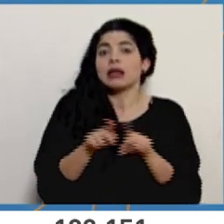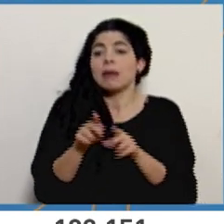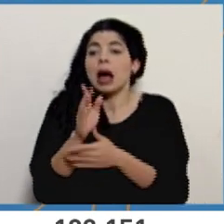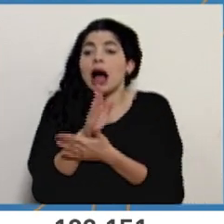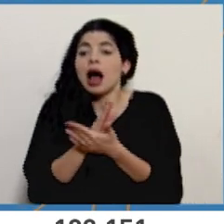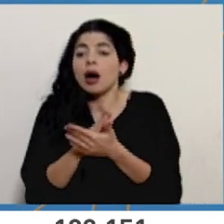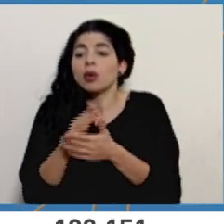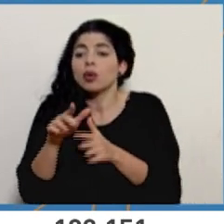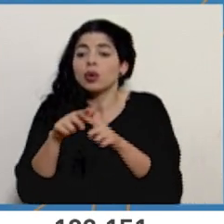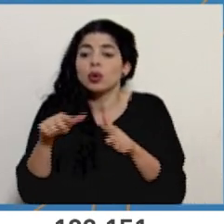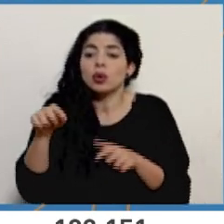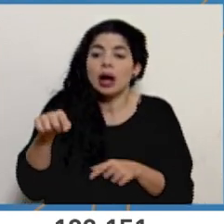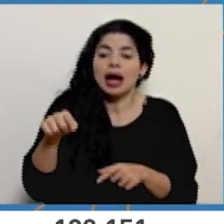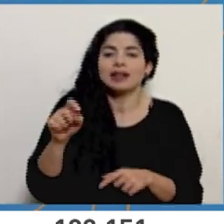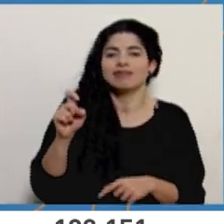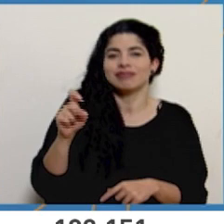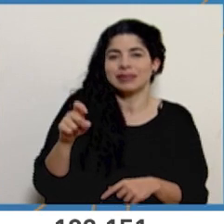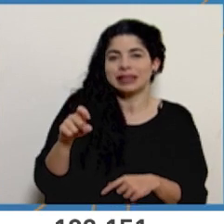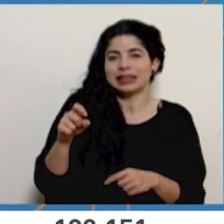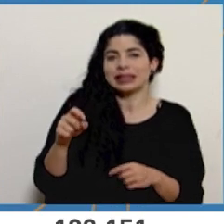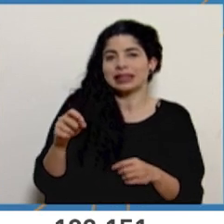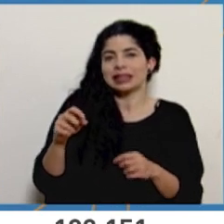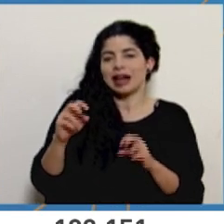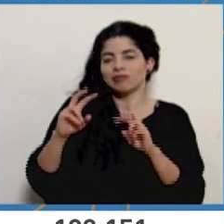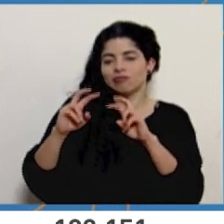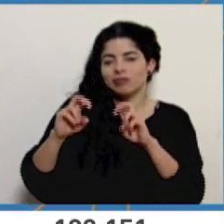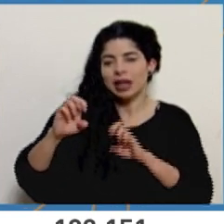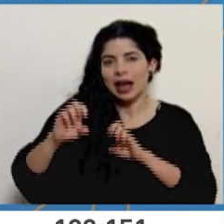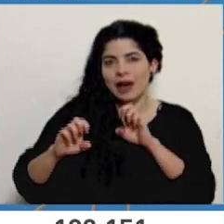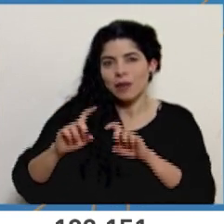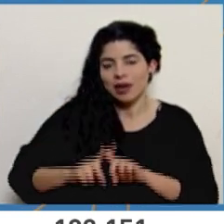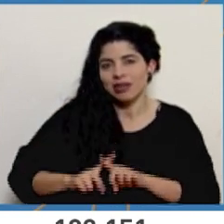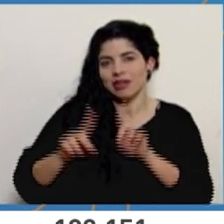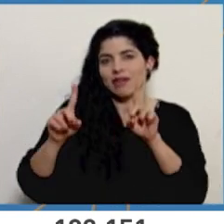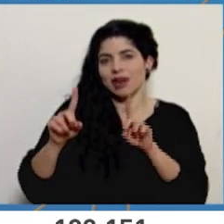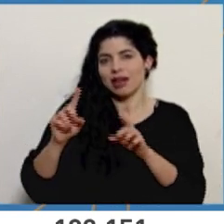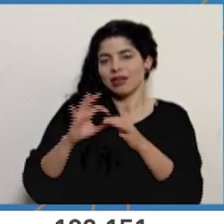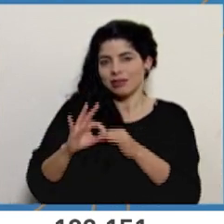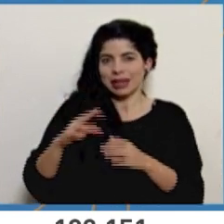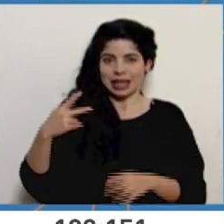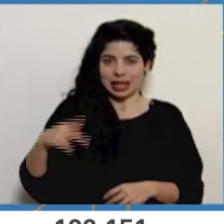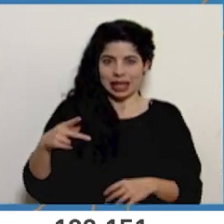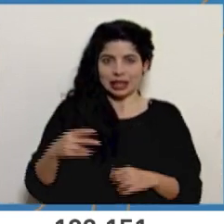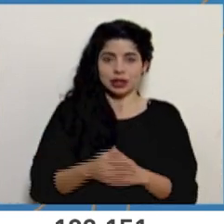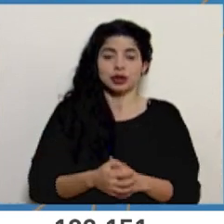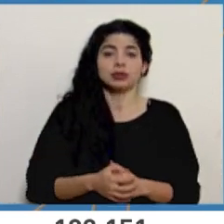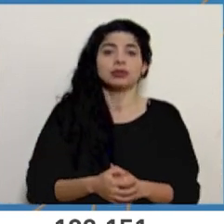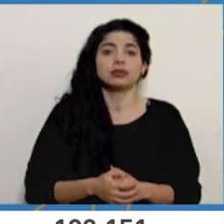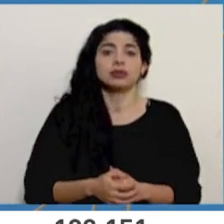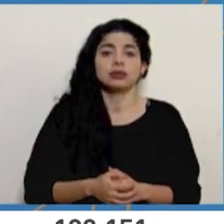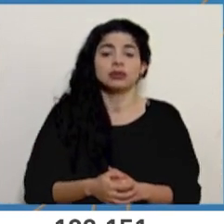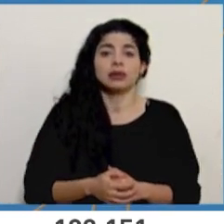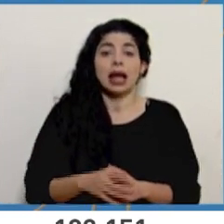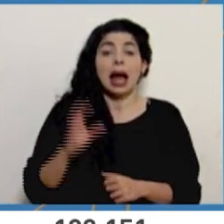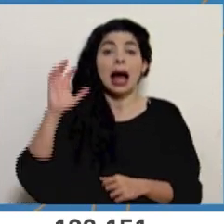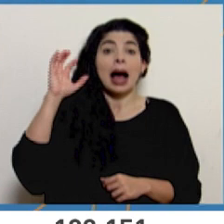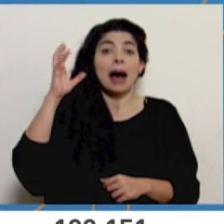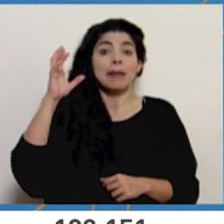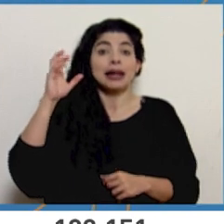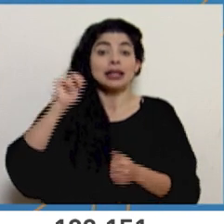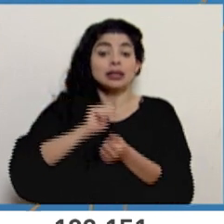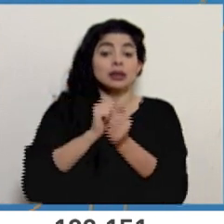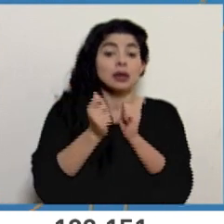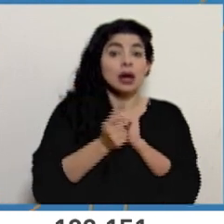que ameritan una evaluación diferenciada del riesgo. En este caso pasan de la alerta amarilla a la